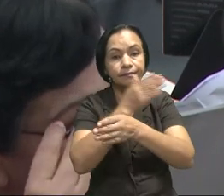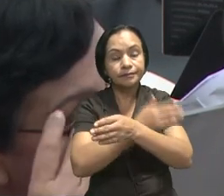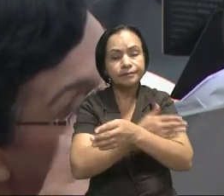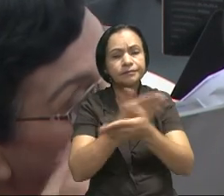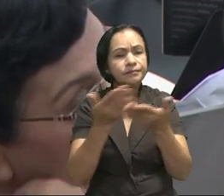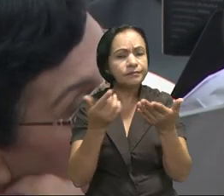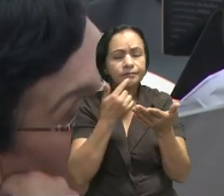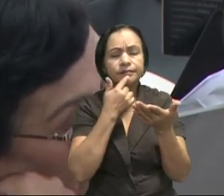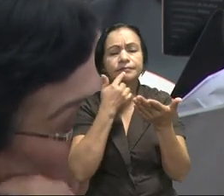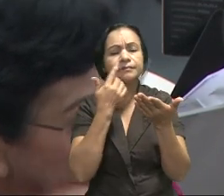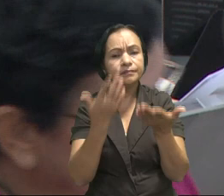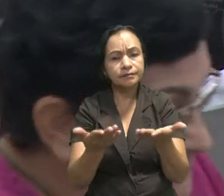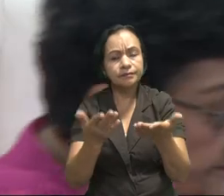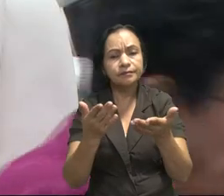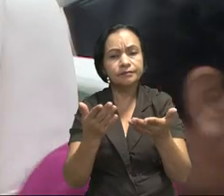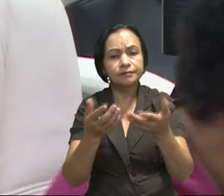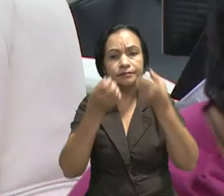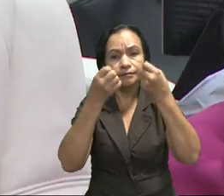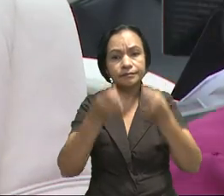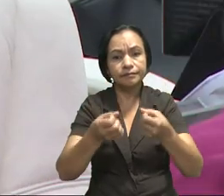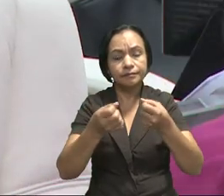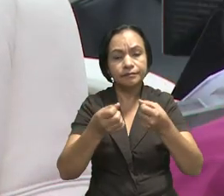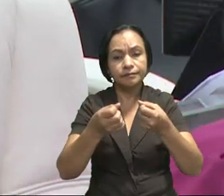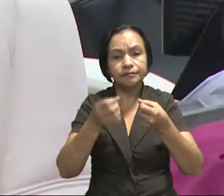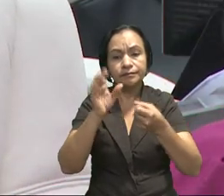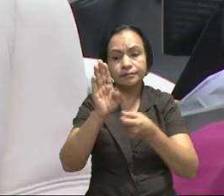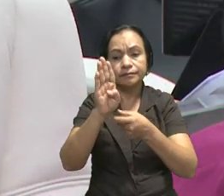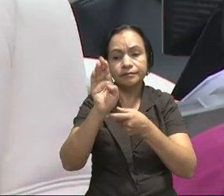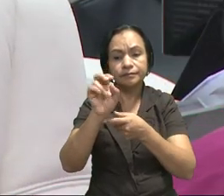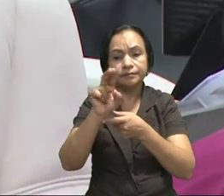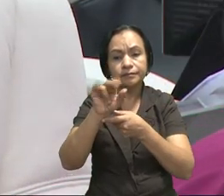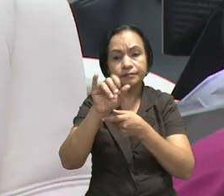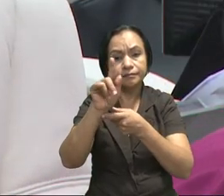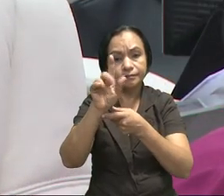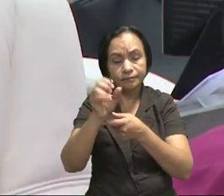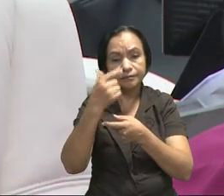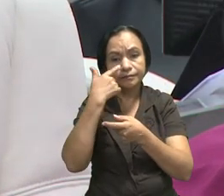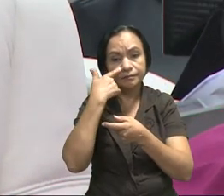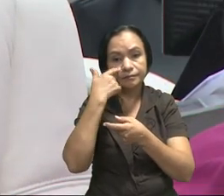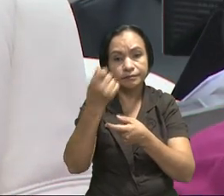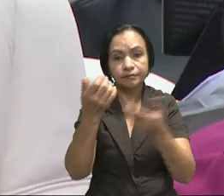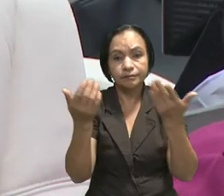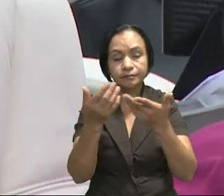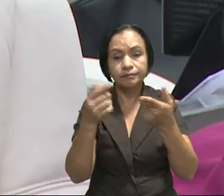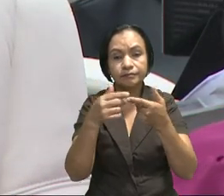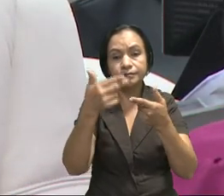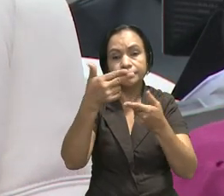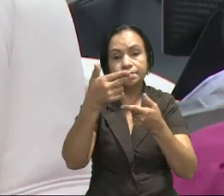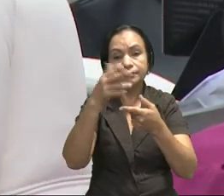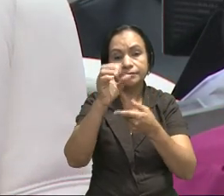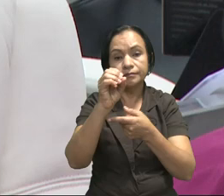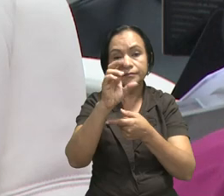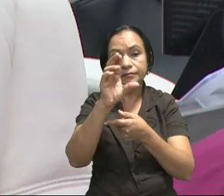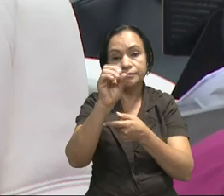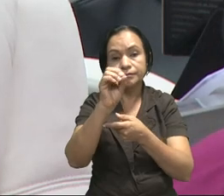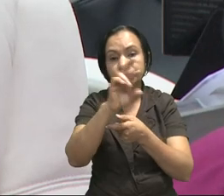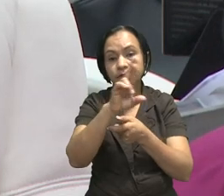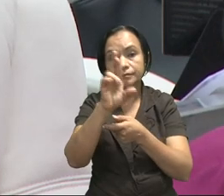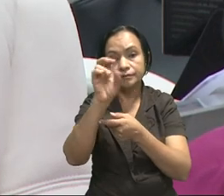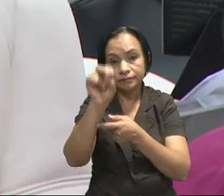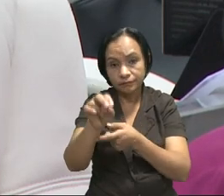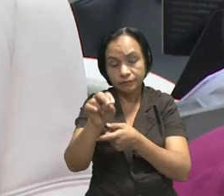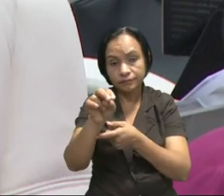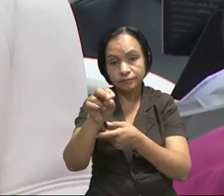Antecedentes. El señor Miguel Benito Buitrago Sarria, conocido cariñosamente como Chocorrón Buitrago,